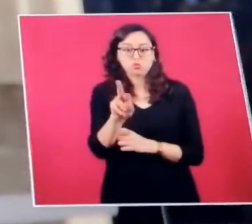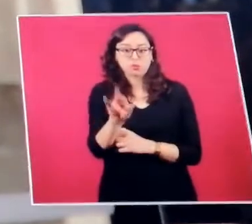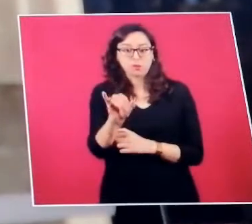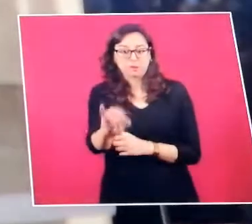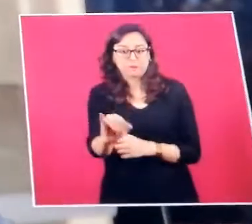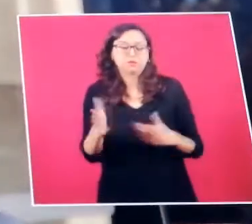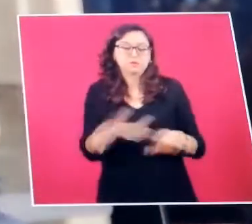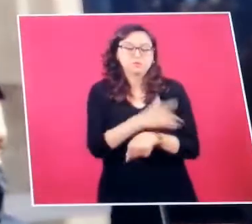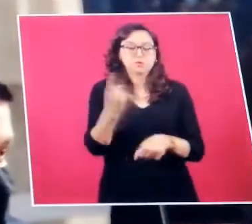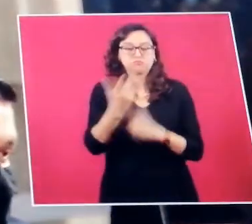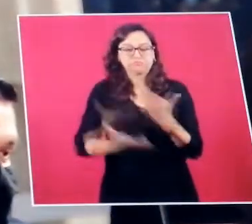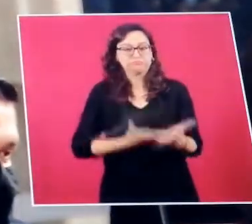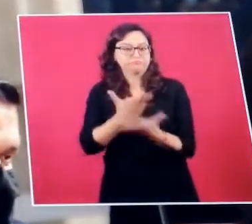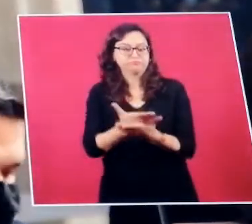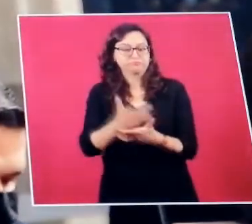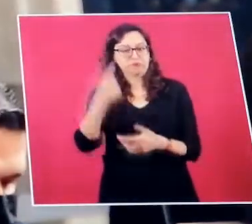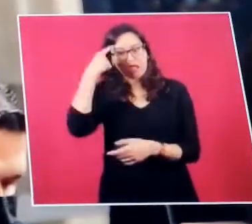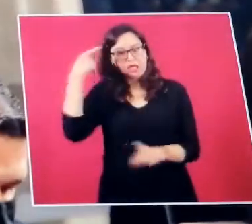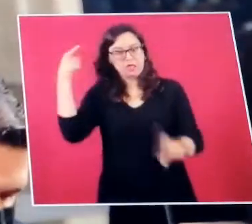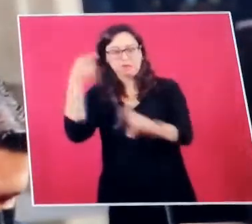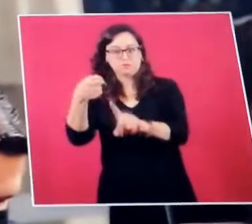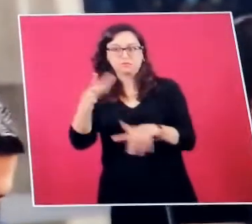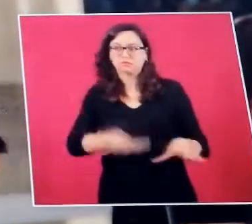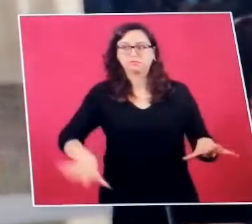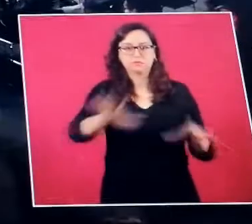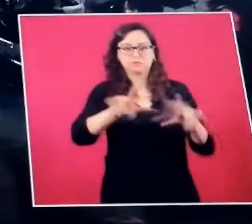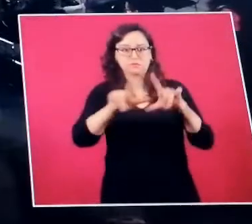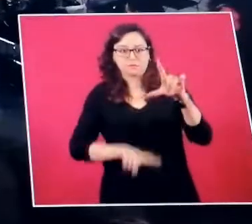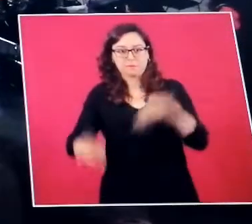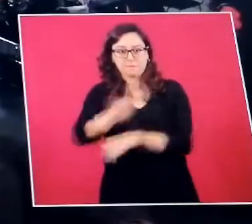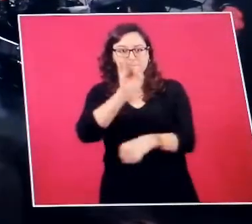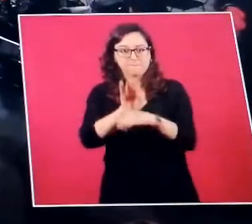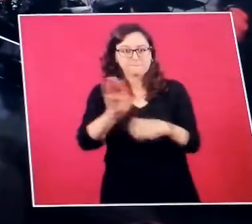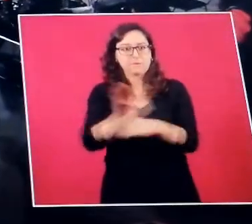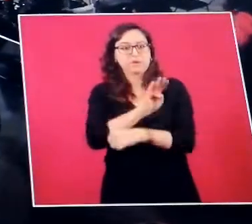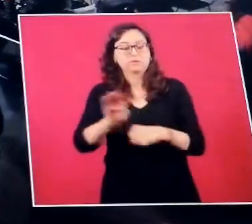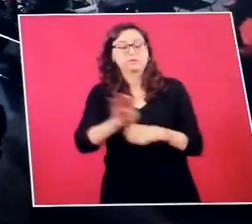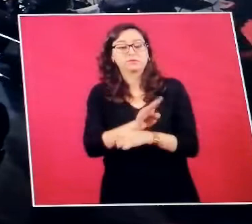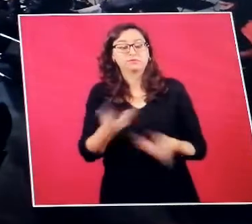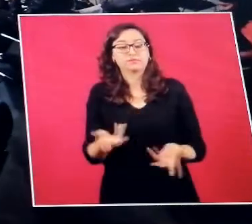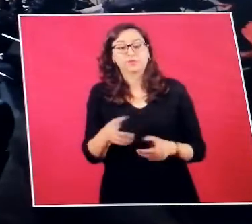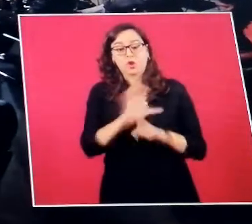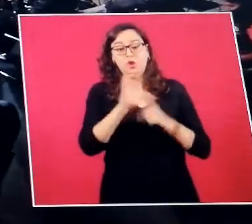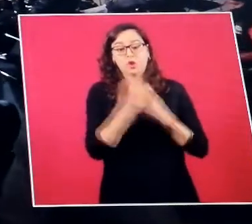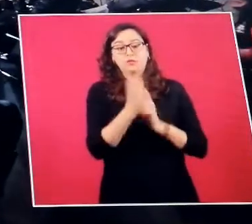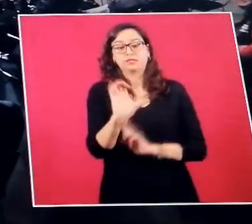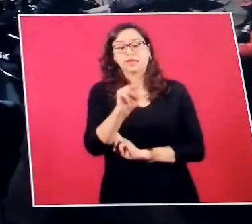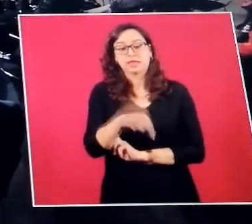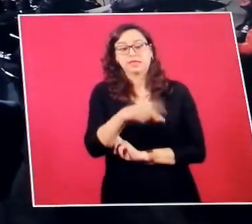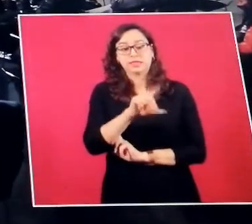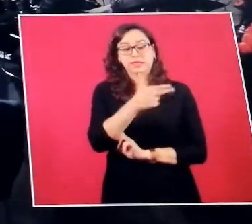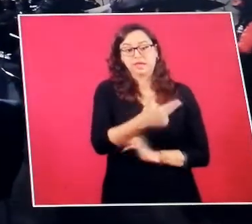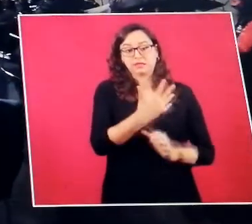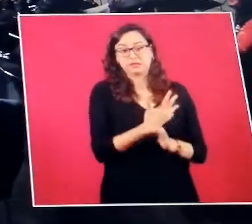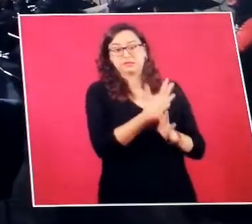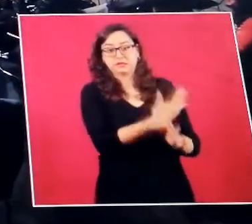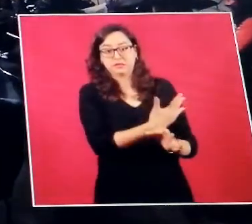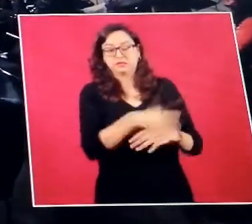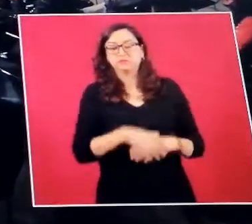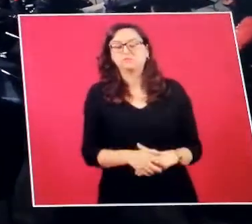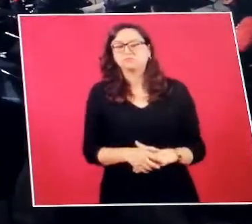ha planteado en torno a la necesidad que se tiene de las Fuerzas Armadas. Y también, bueno, pues en este sentido, lo que sale a decir la Comisión Nacional de Derechos Humanos en torno a que no van a